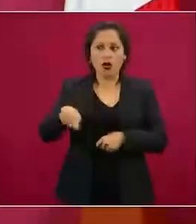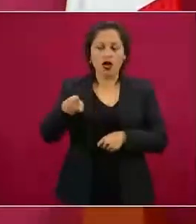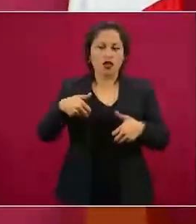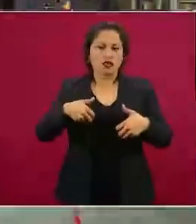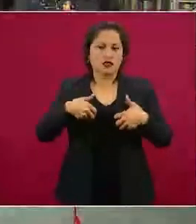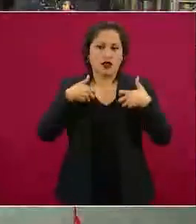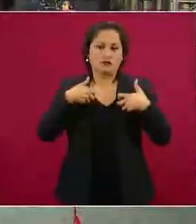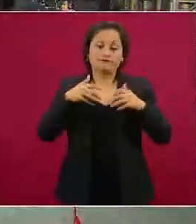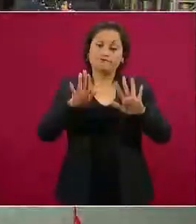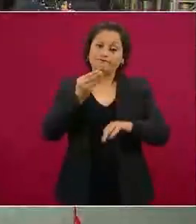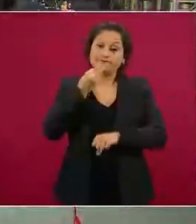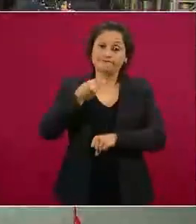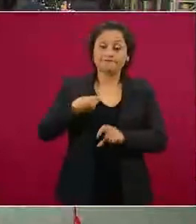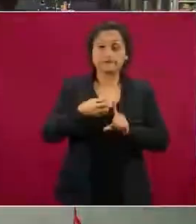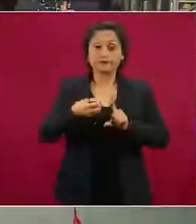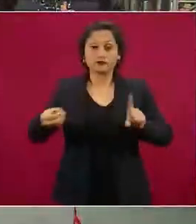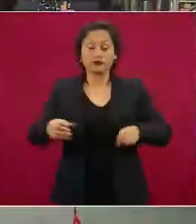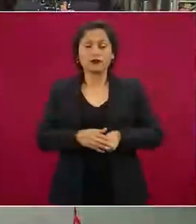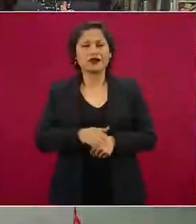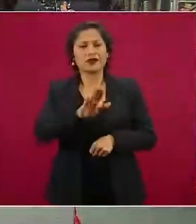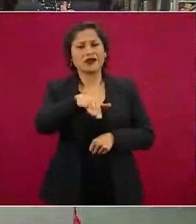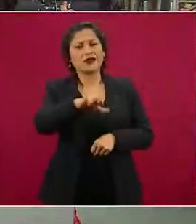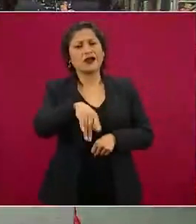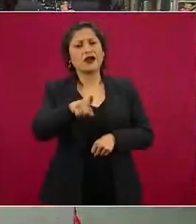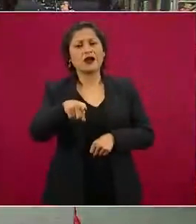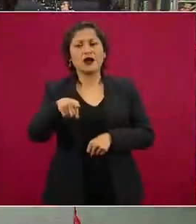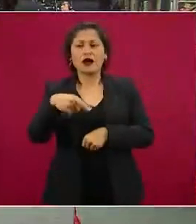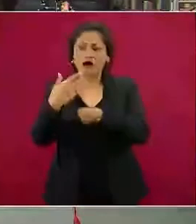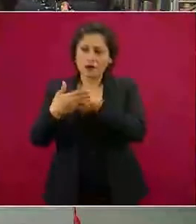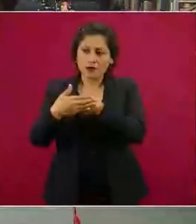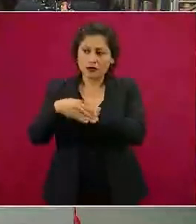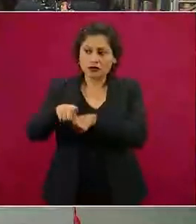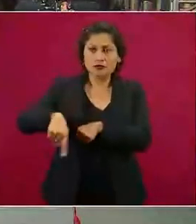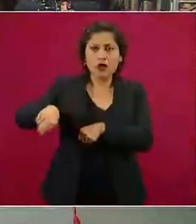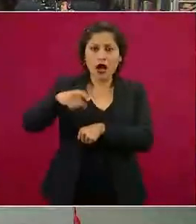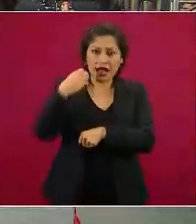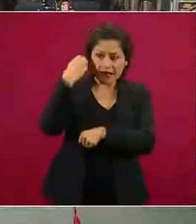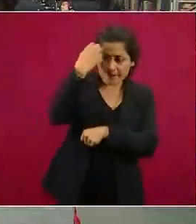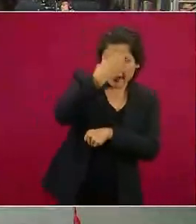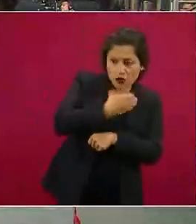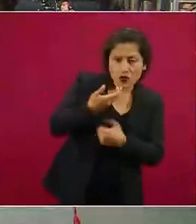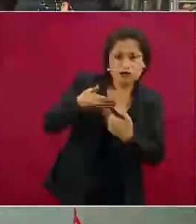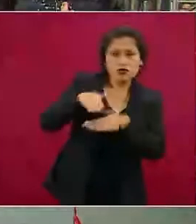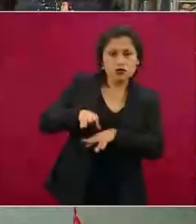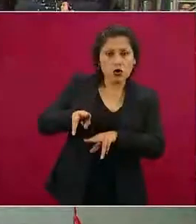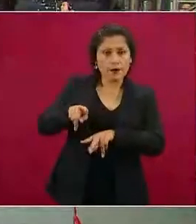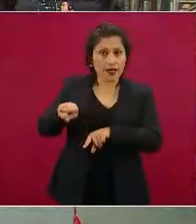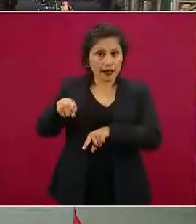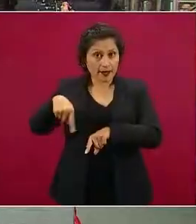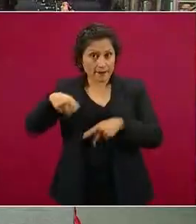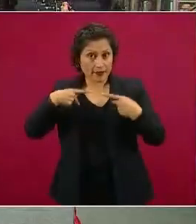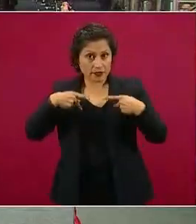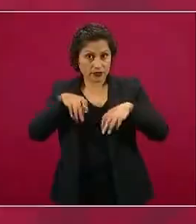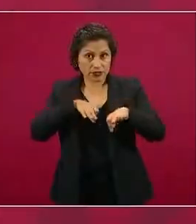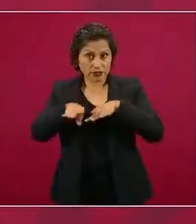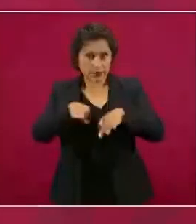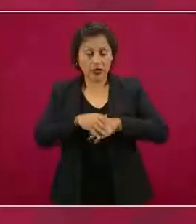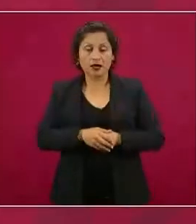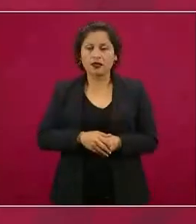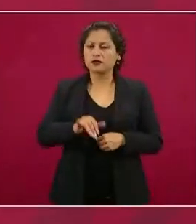evaluación a los elementos que están precisamente en la mercante? Sí, y no tienen problema.